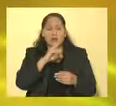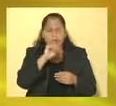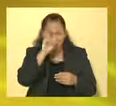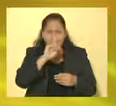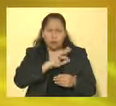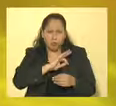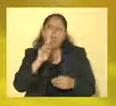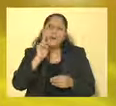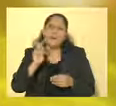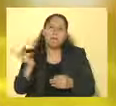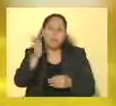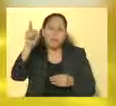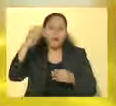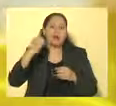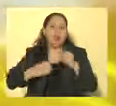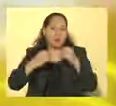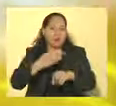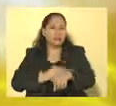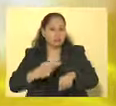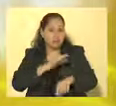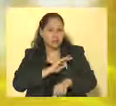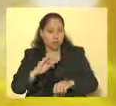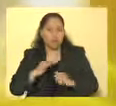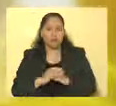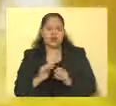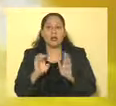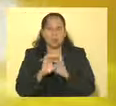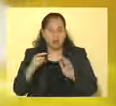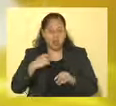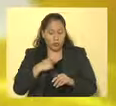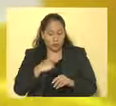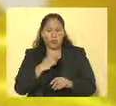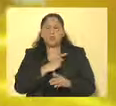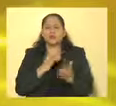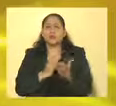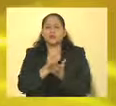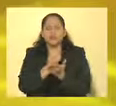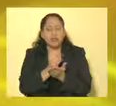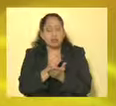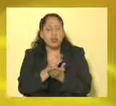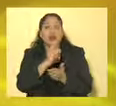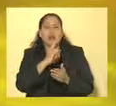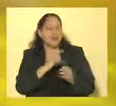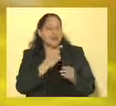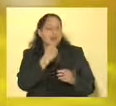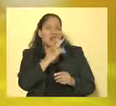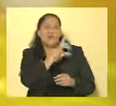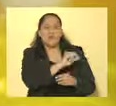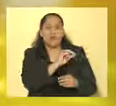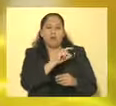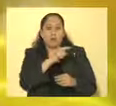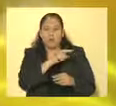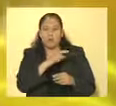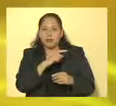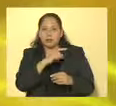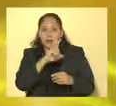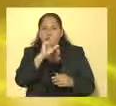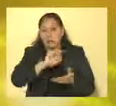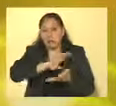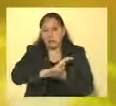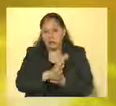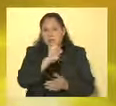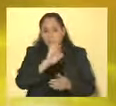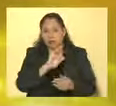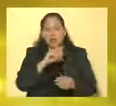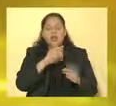su procedimiento, porque si nos vamos bajo el mismo criterio, habría discriminación. Si el señor está casado,